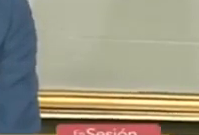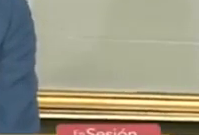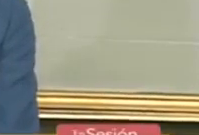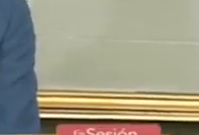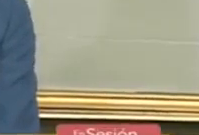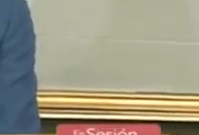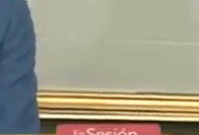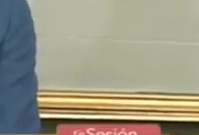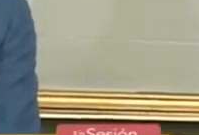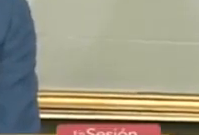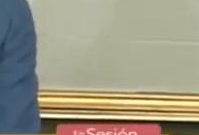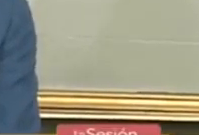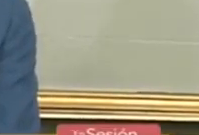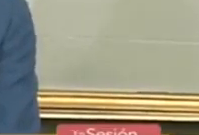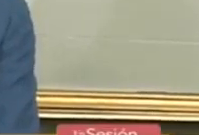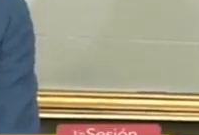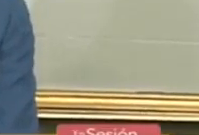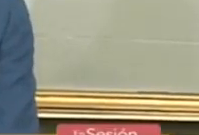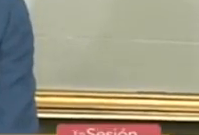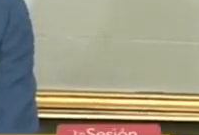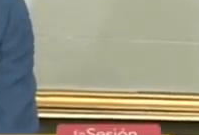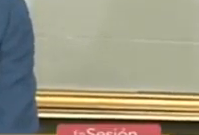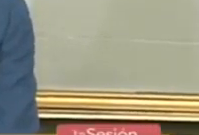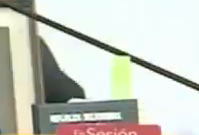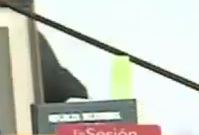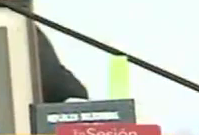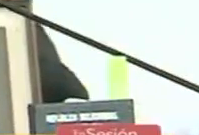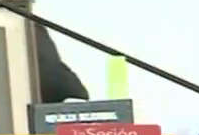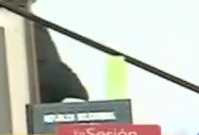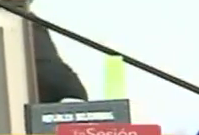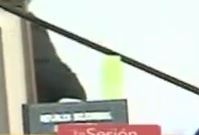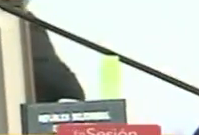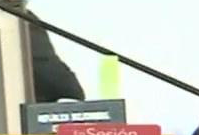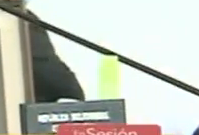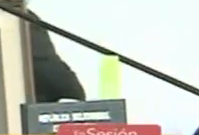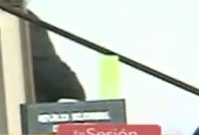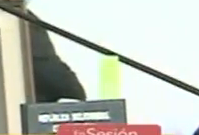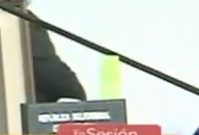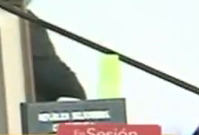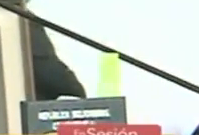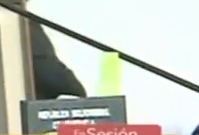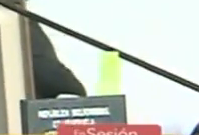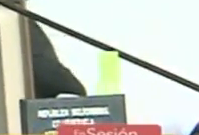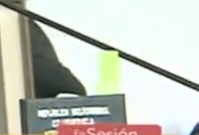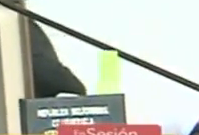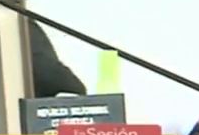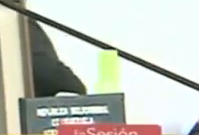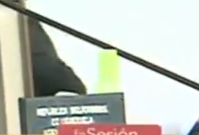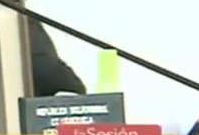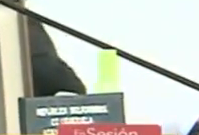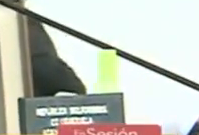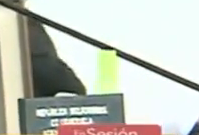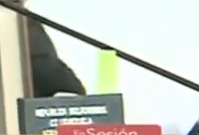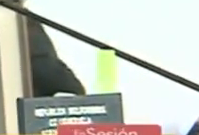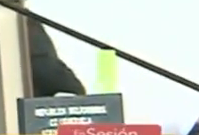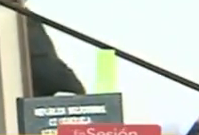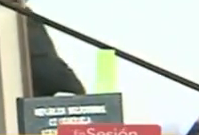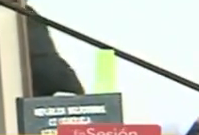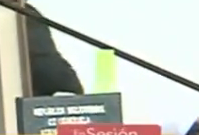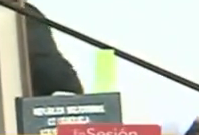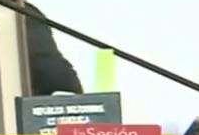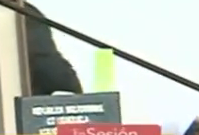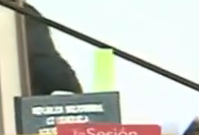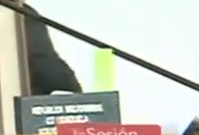4 de agosto de 2022. Asamblea Nacional de la República Bolivariana de Venezuela.